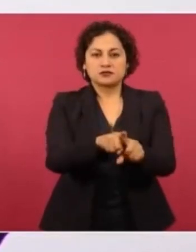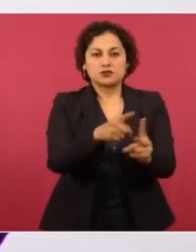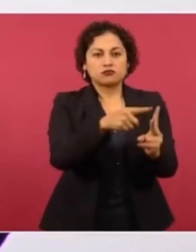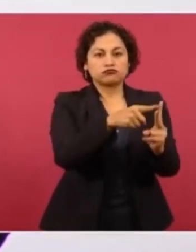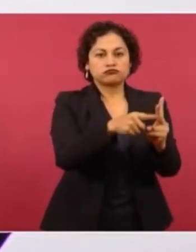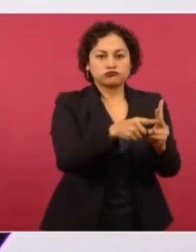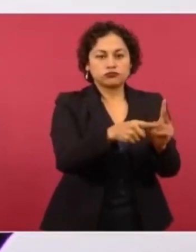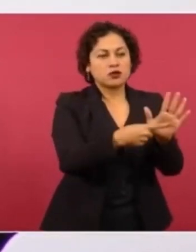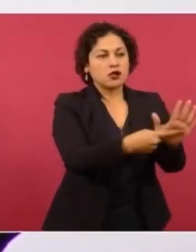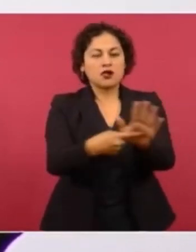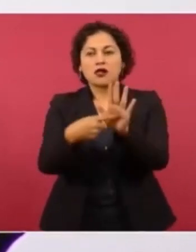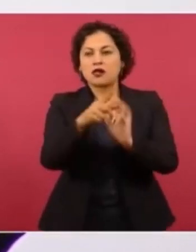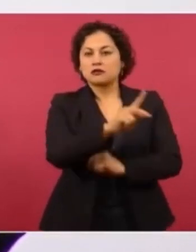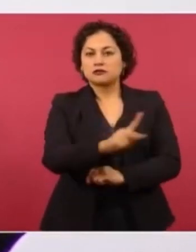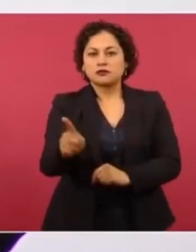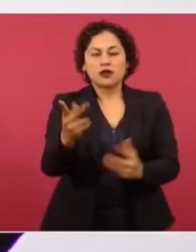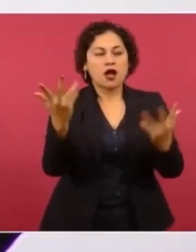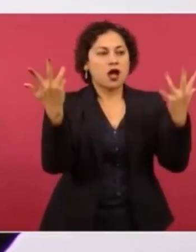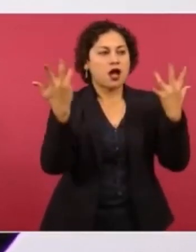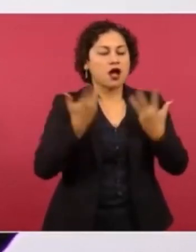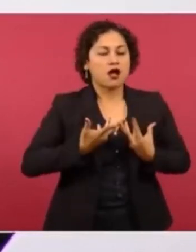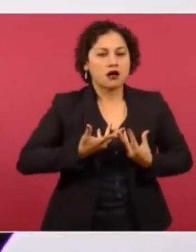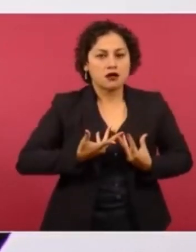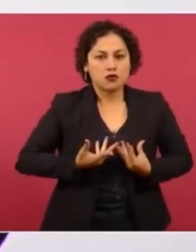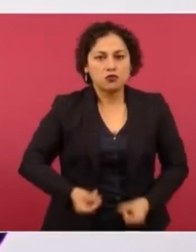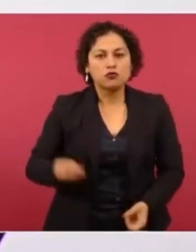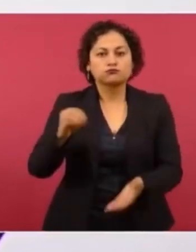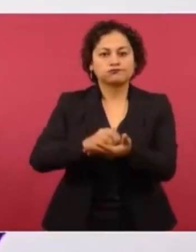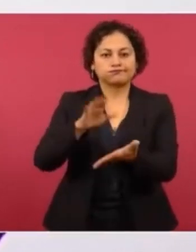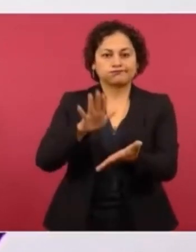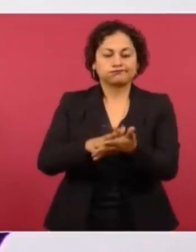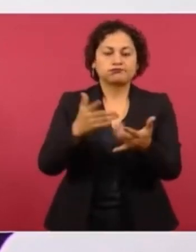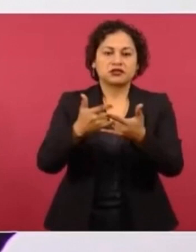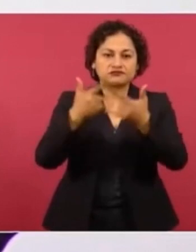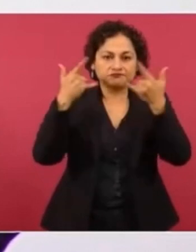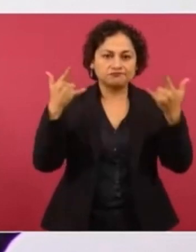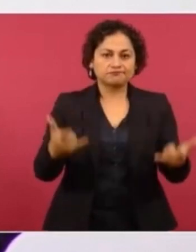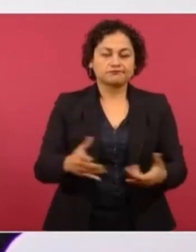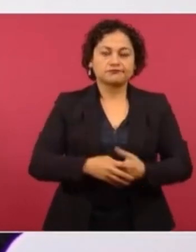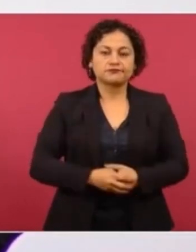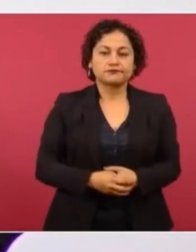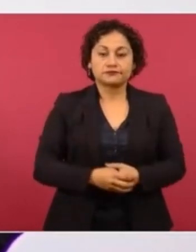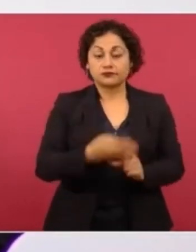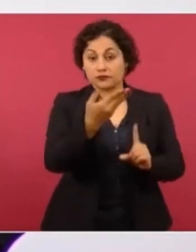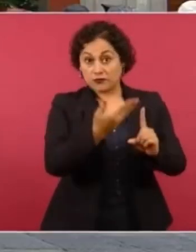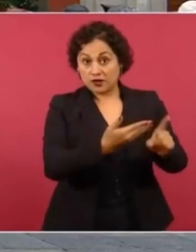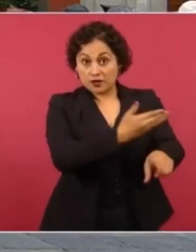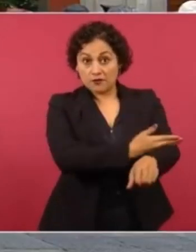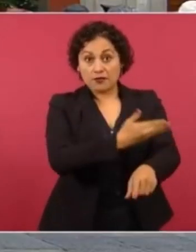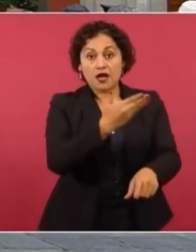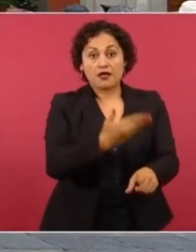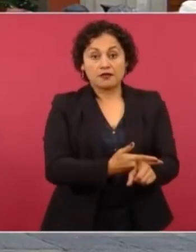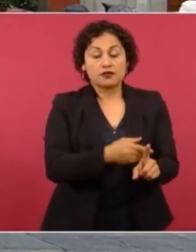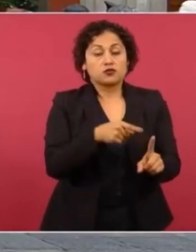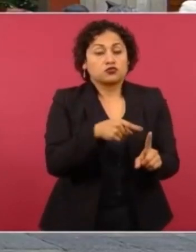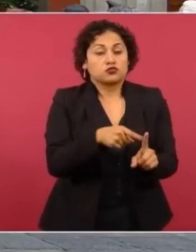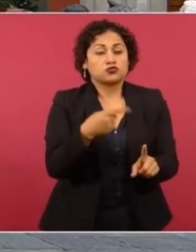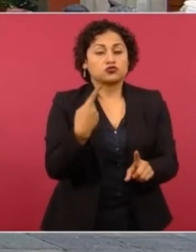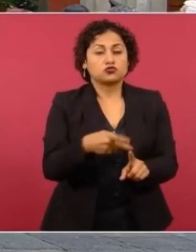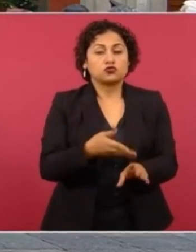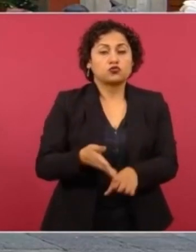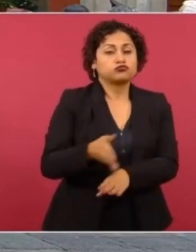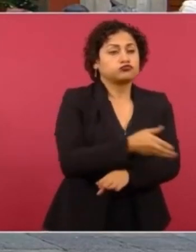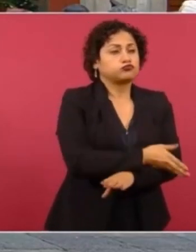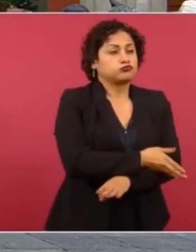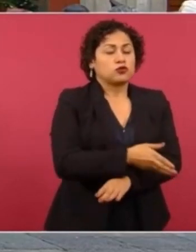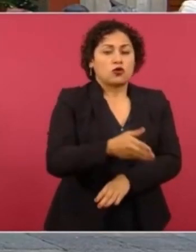de nuestra historia en los hechos Madero es uno de los gobernantes más progresistas que ha tenido